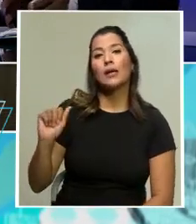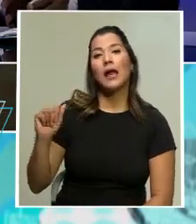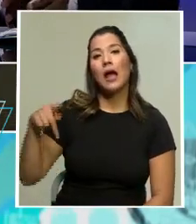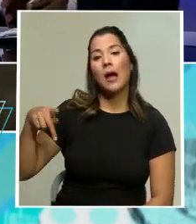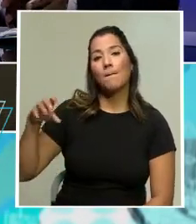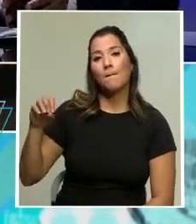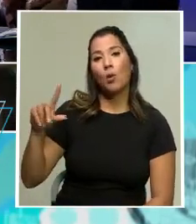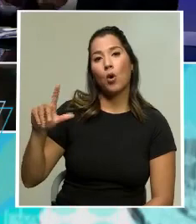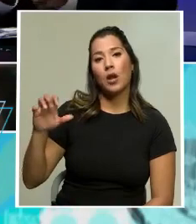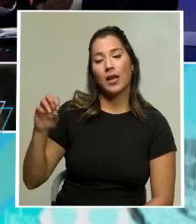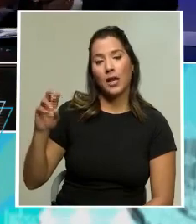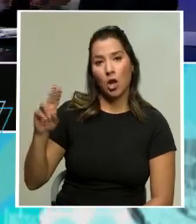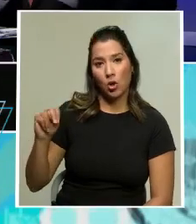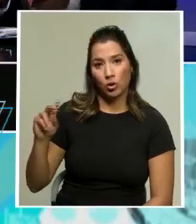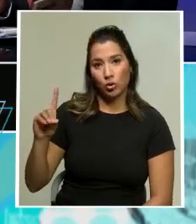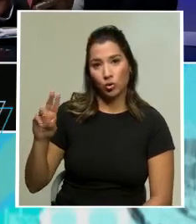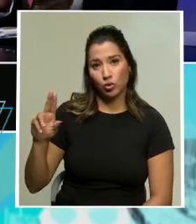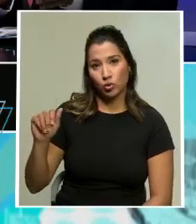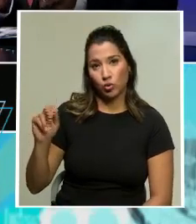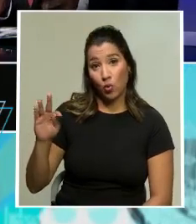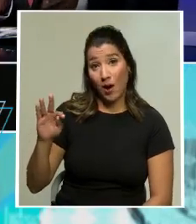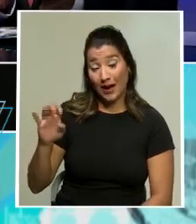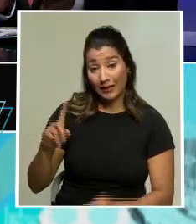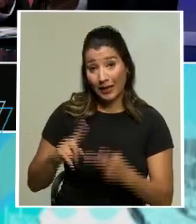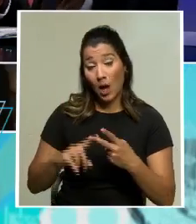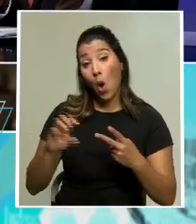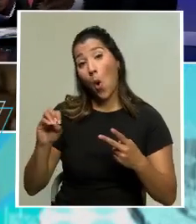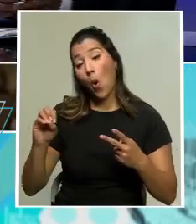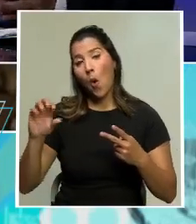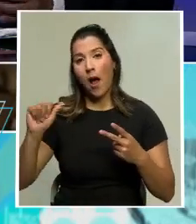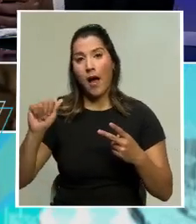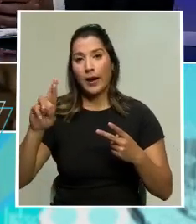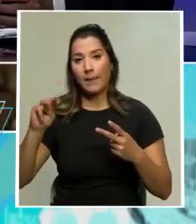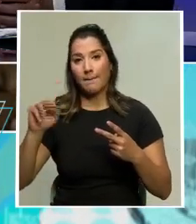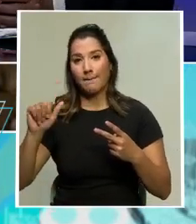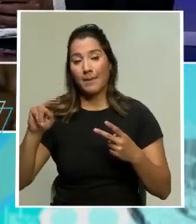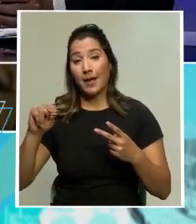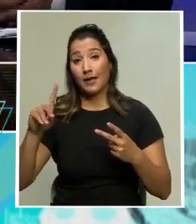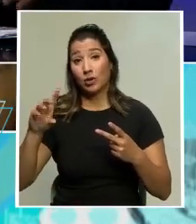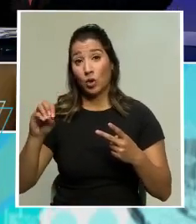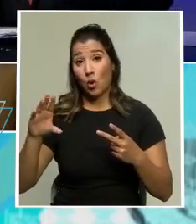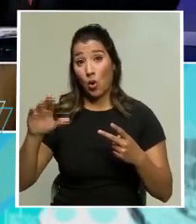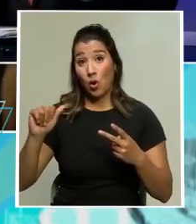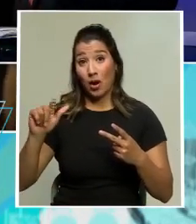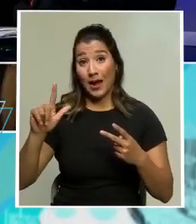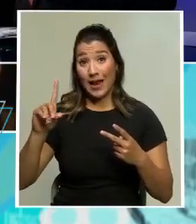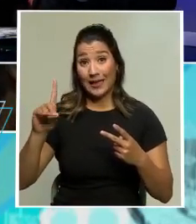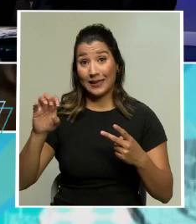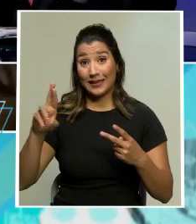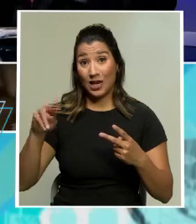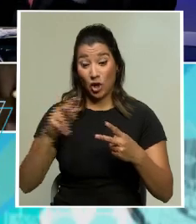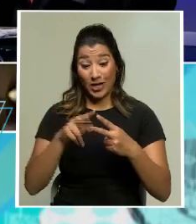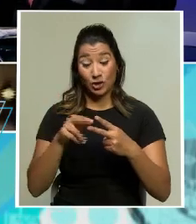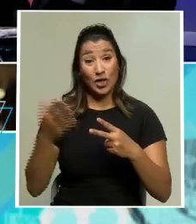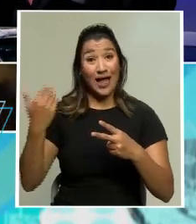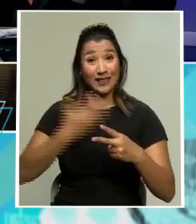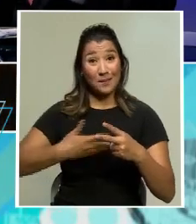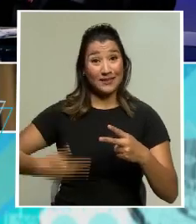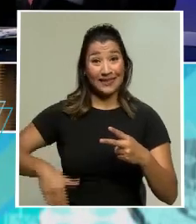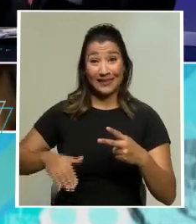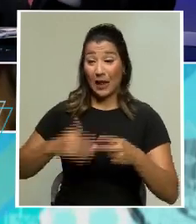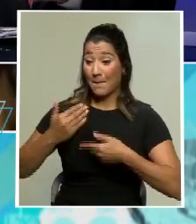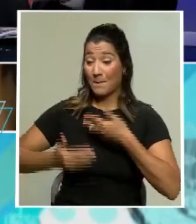luego de Armando Calderón Sol, que también fue presidente. Y se considera ese puesto